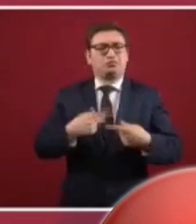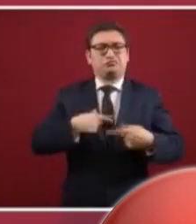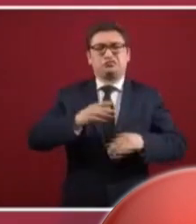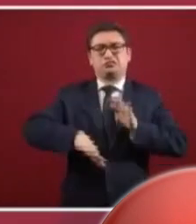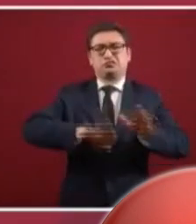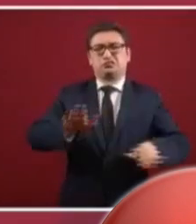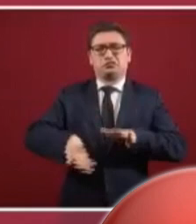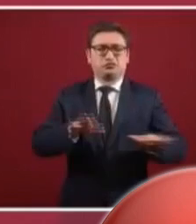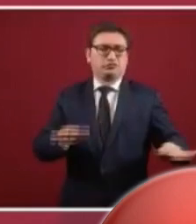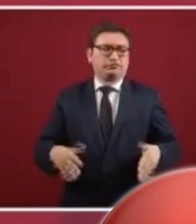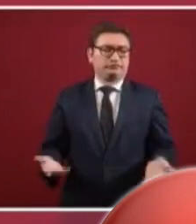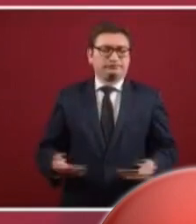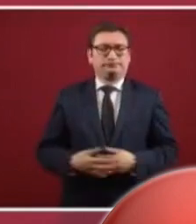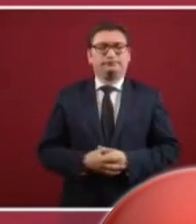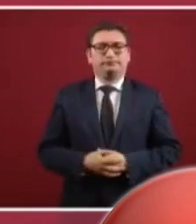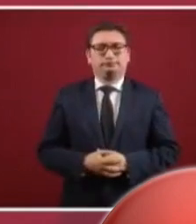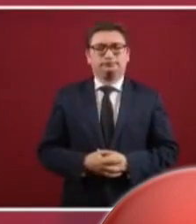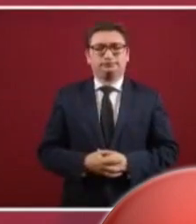hubiesen